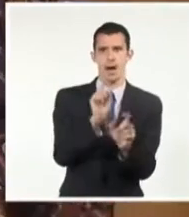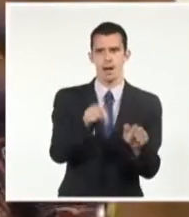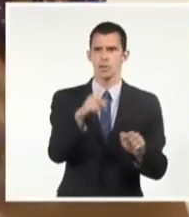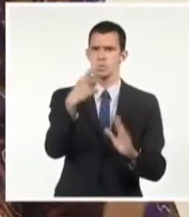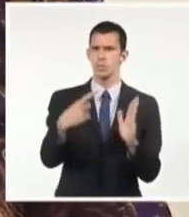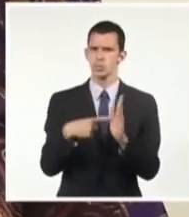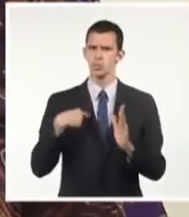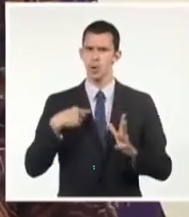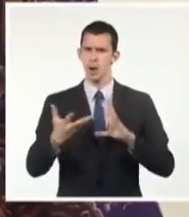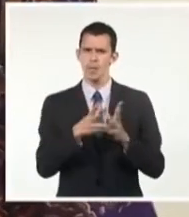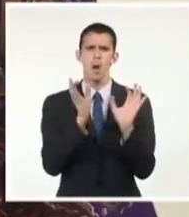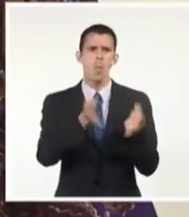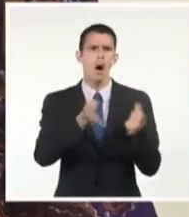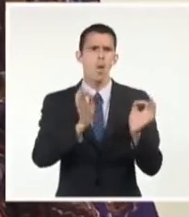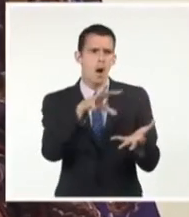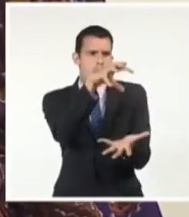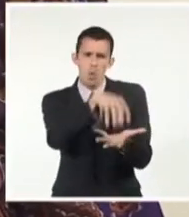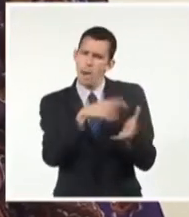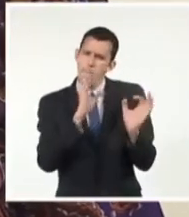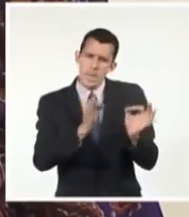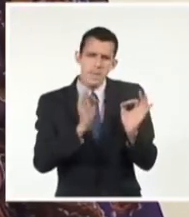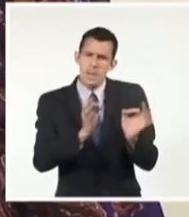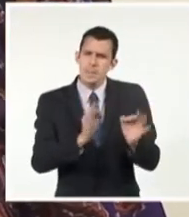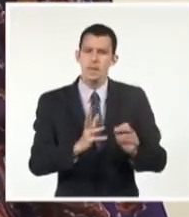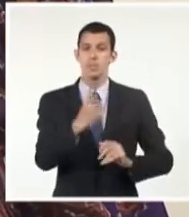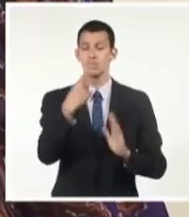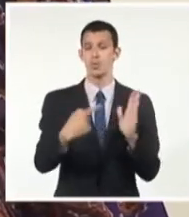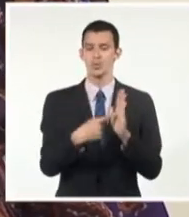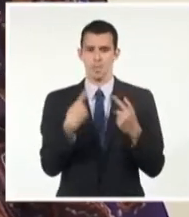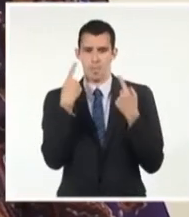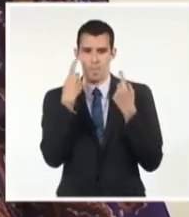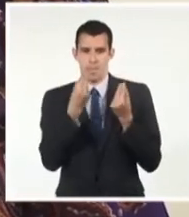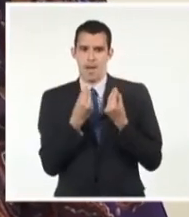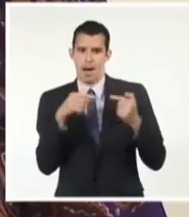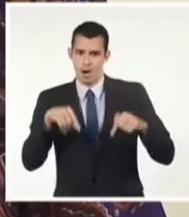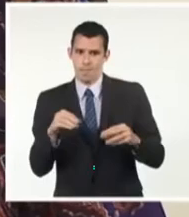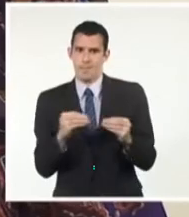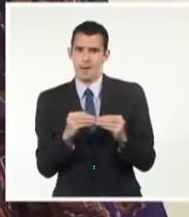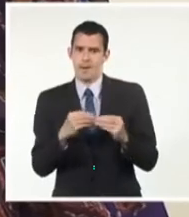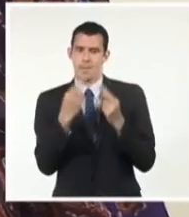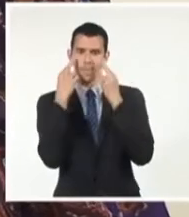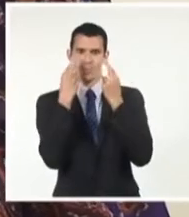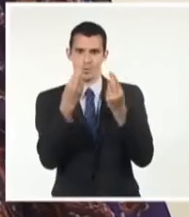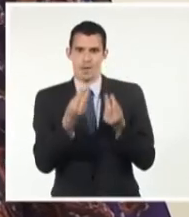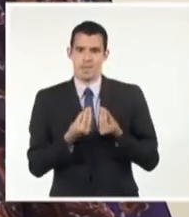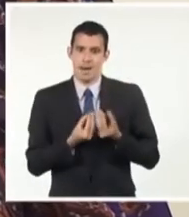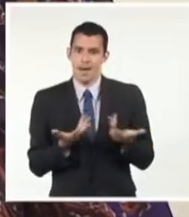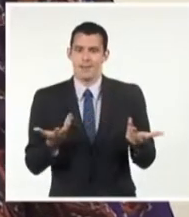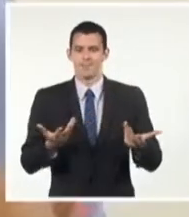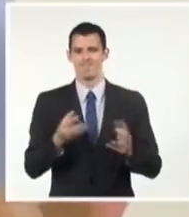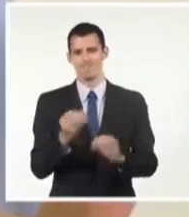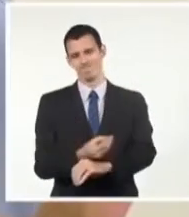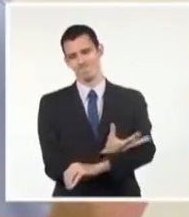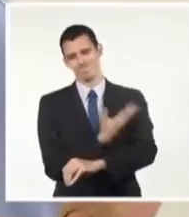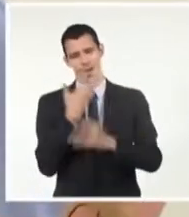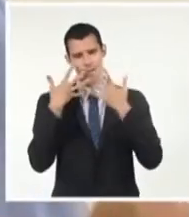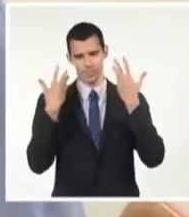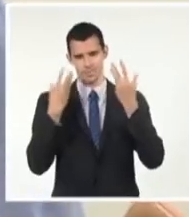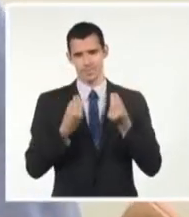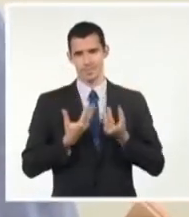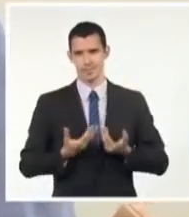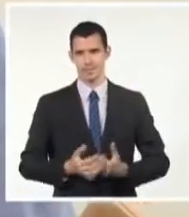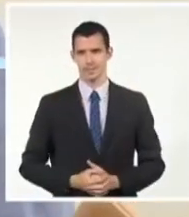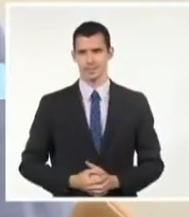el mismo lugar de trabajo, y eso para mí ha sido una emoción muy grande. Me siento muy emocionada y muy feliz. Un gran